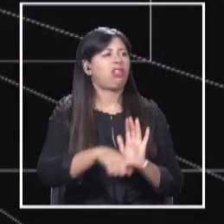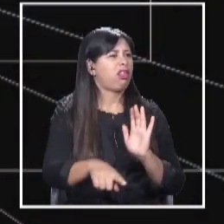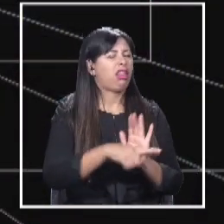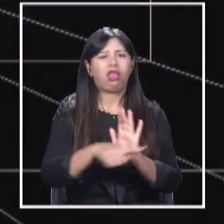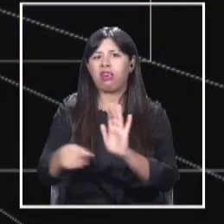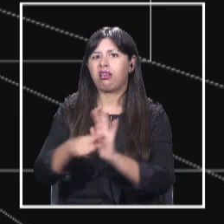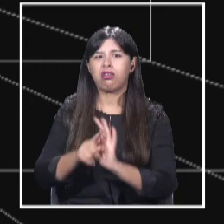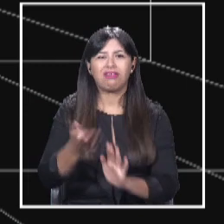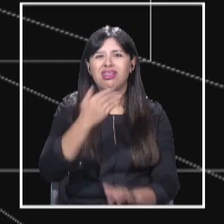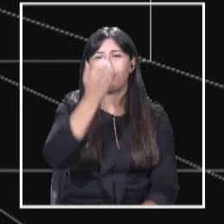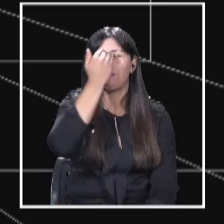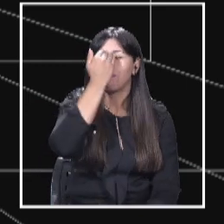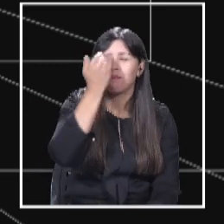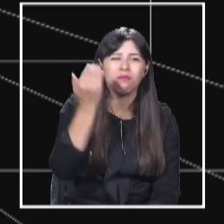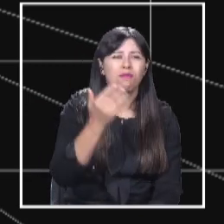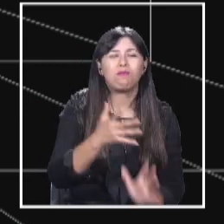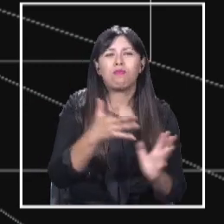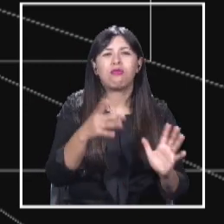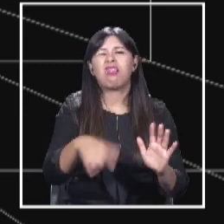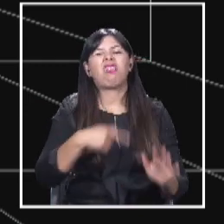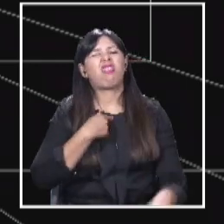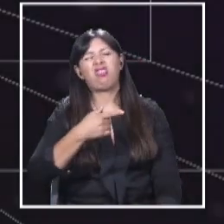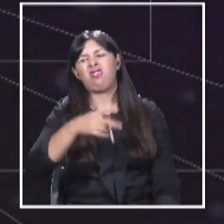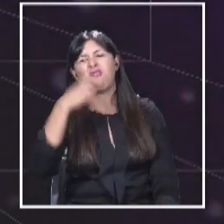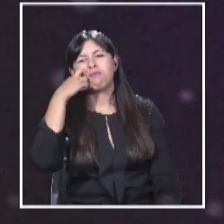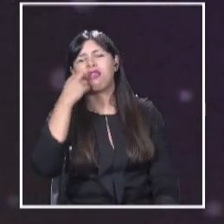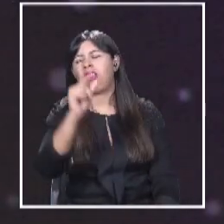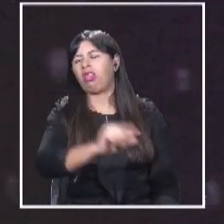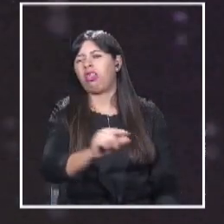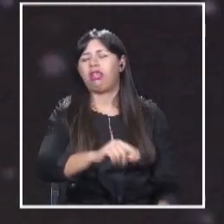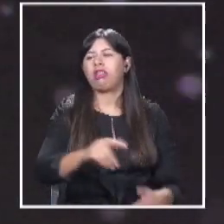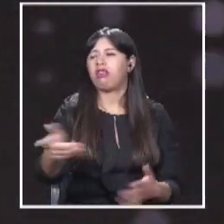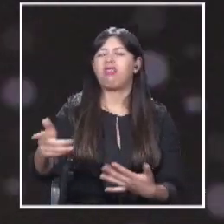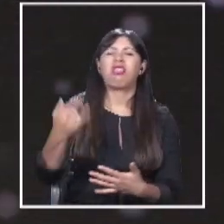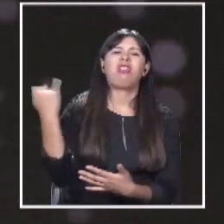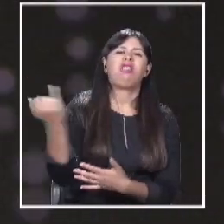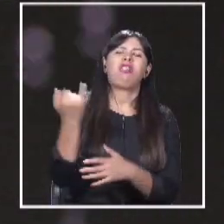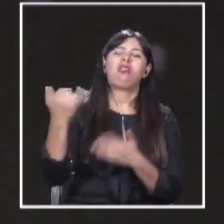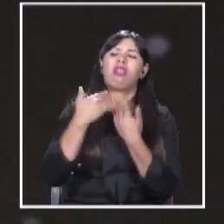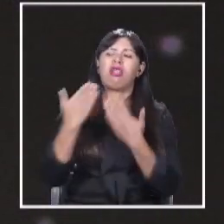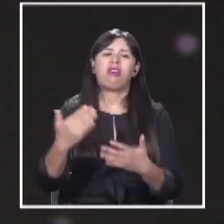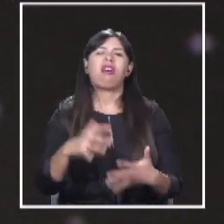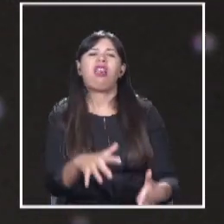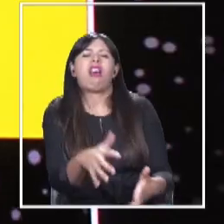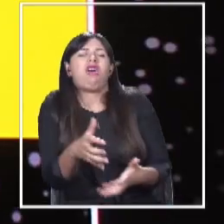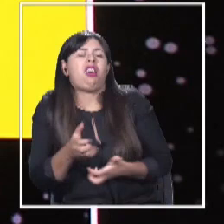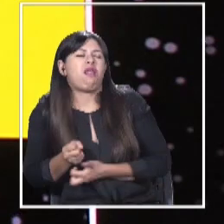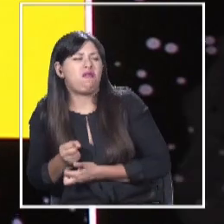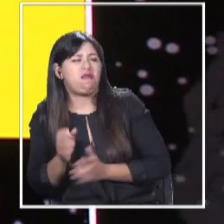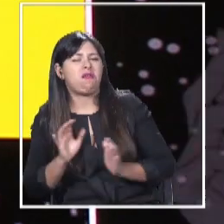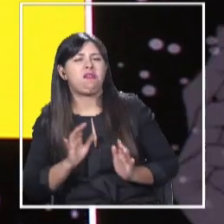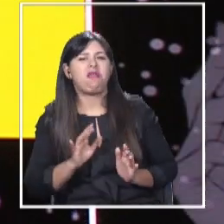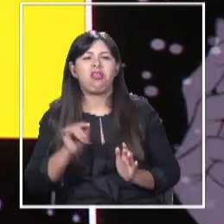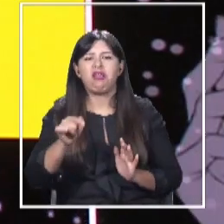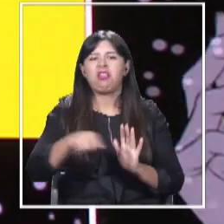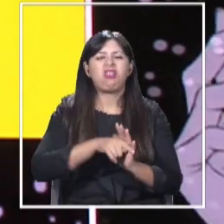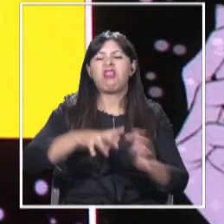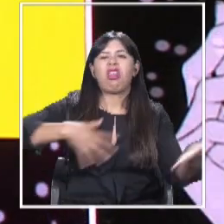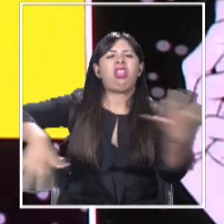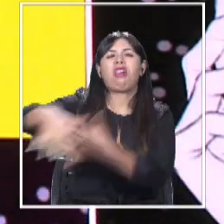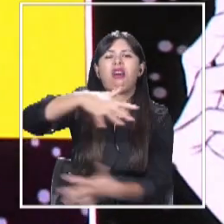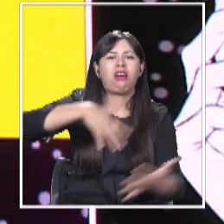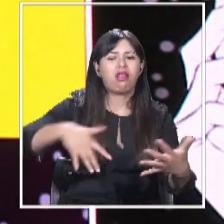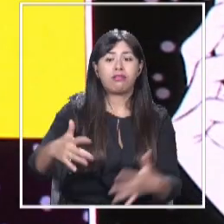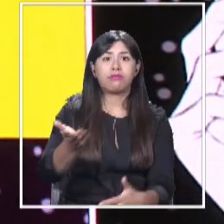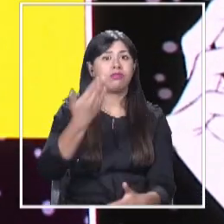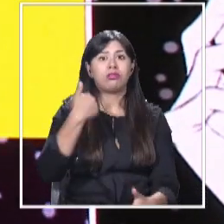de nosotros mismos, decir que somos un desastre, decir que somos individualistas, que somos egoístas, que esto es el caos, que poco